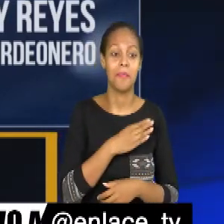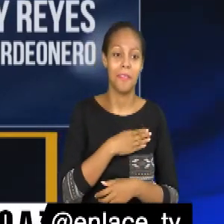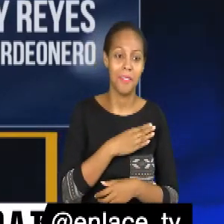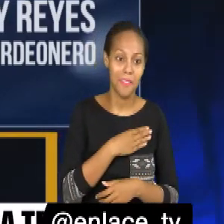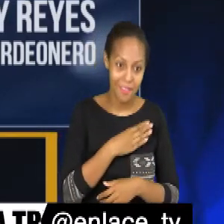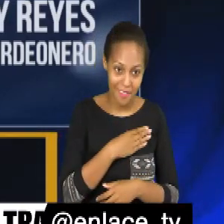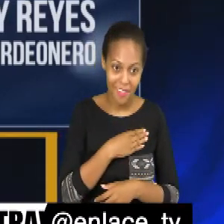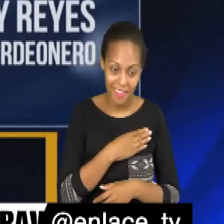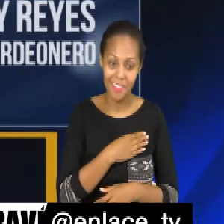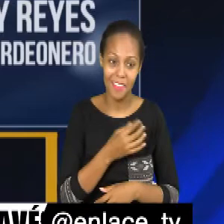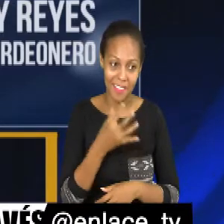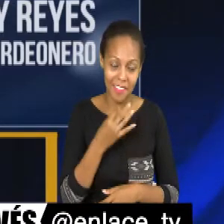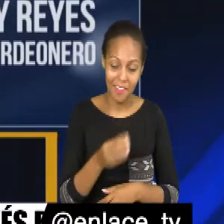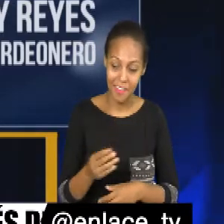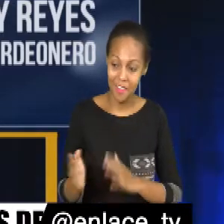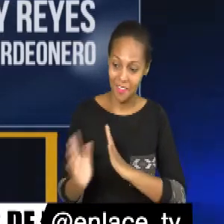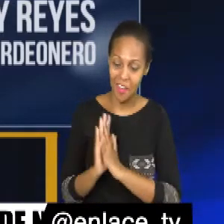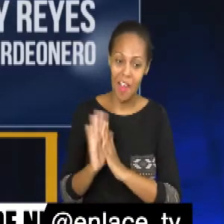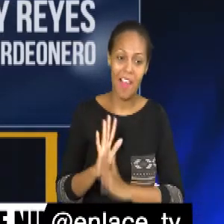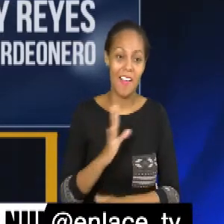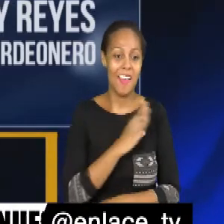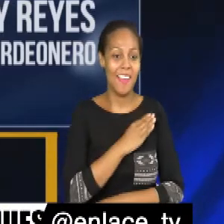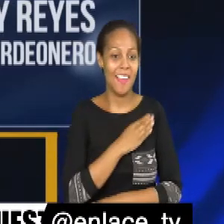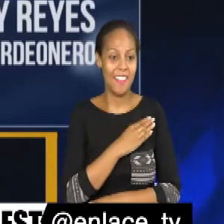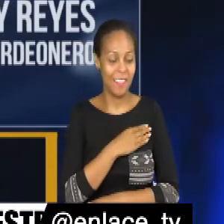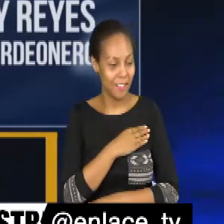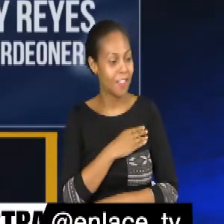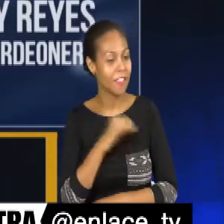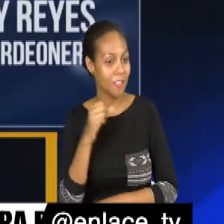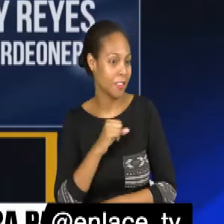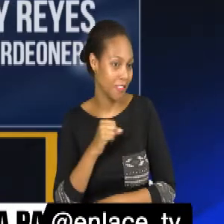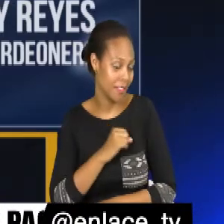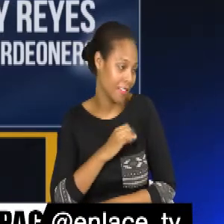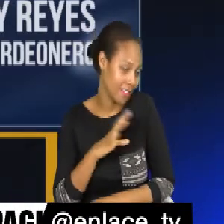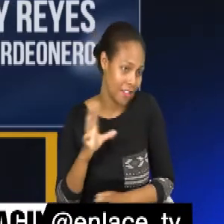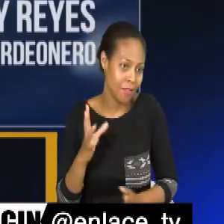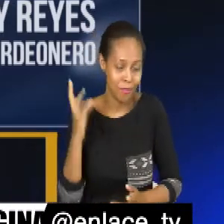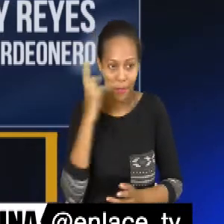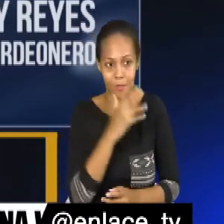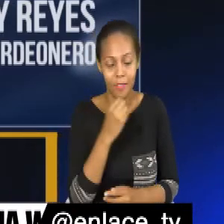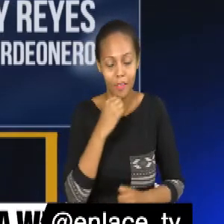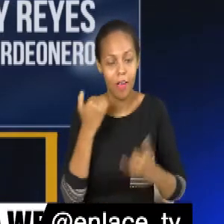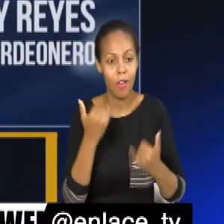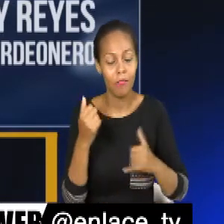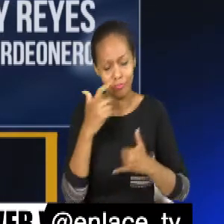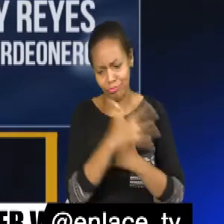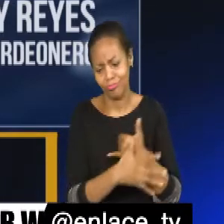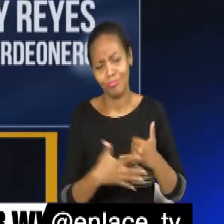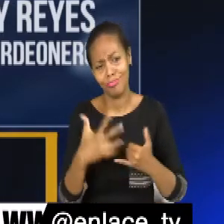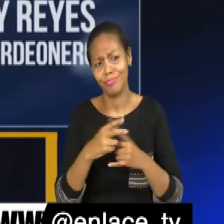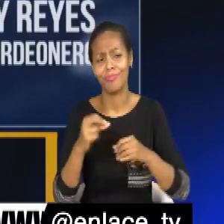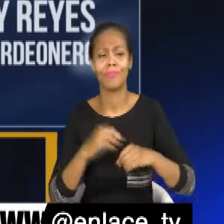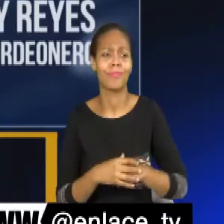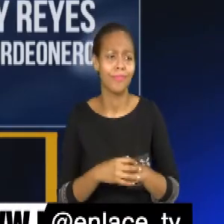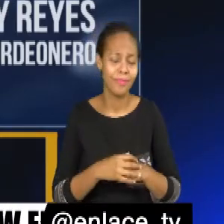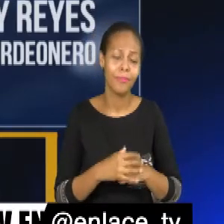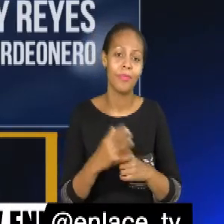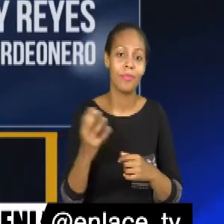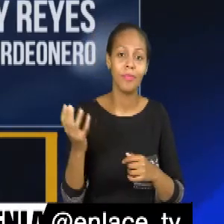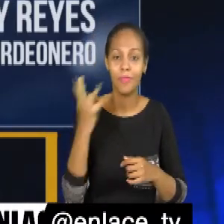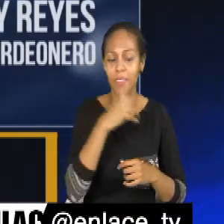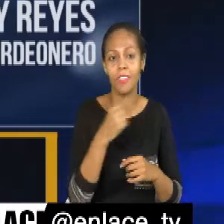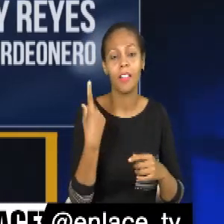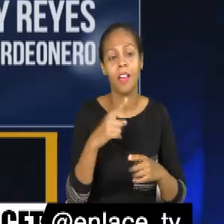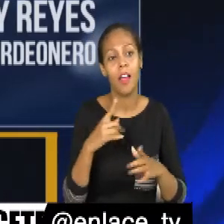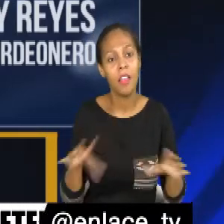gran agrado. Y sí, embajador total a partir de este momento por toda Colombia. Van a ver un bonito despliegue, una